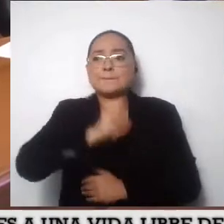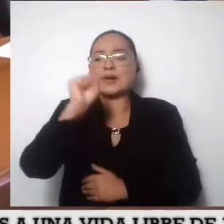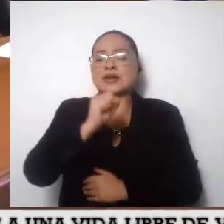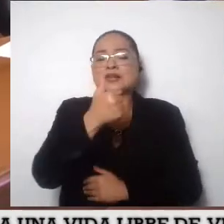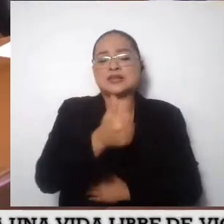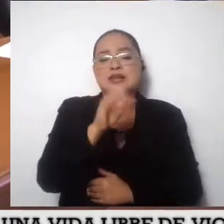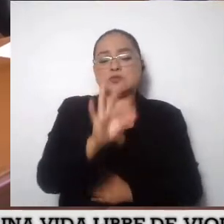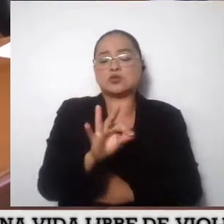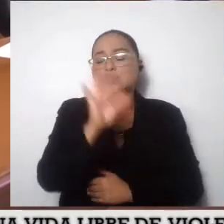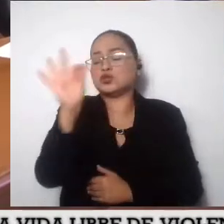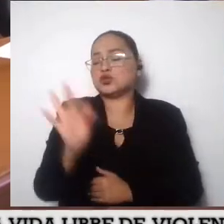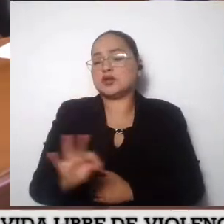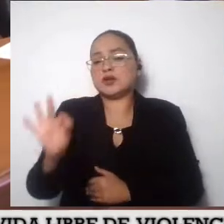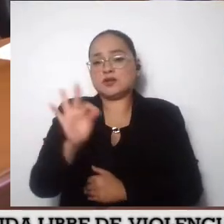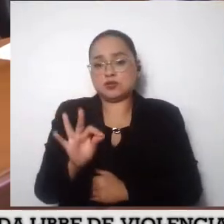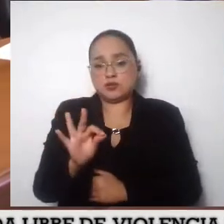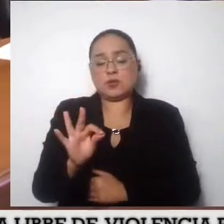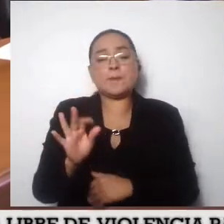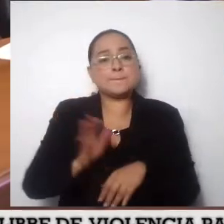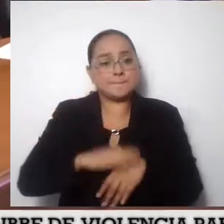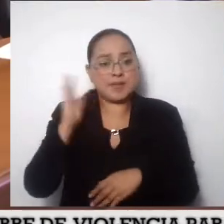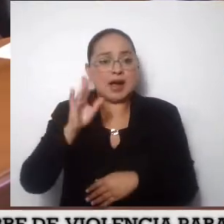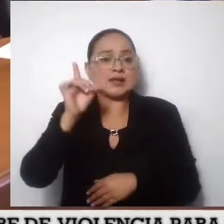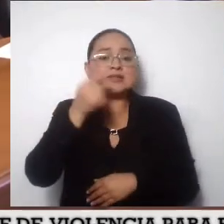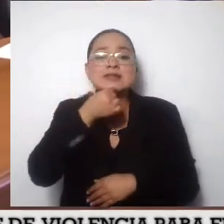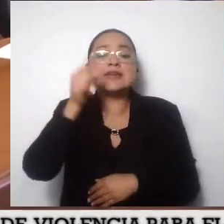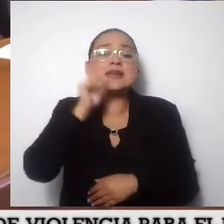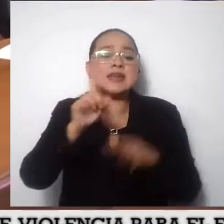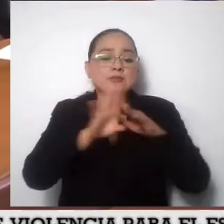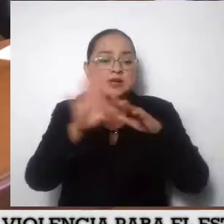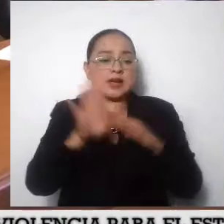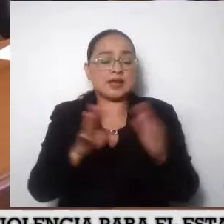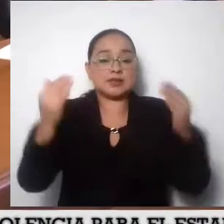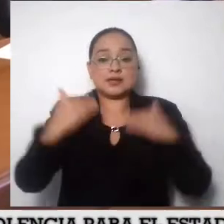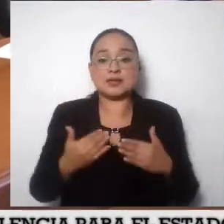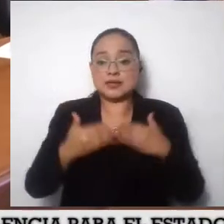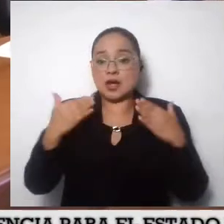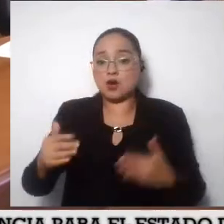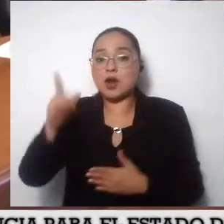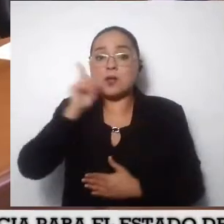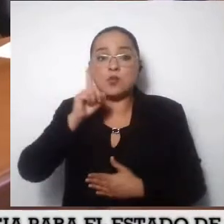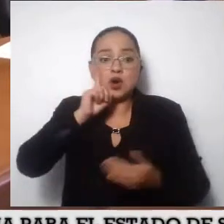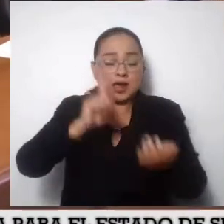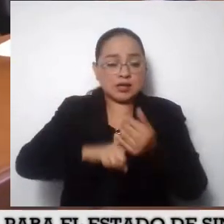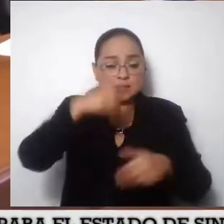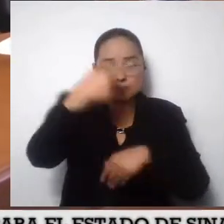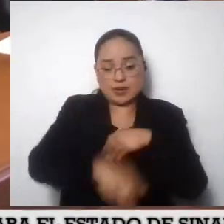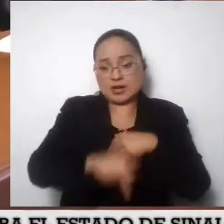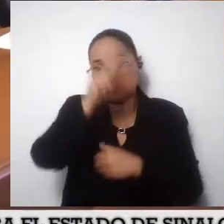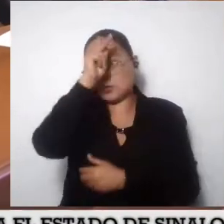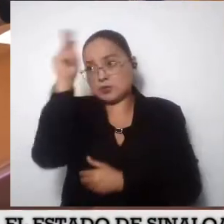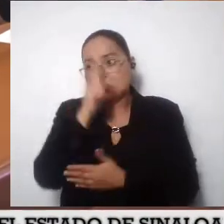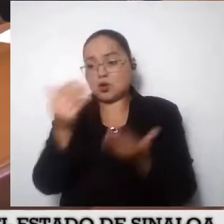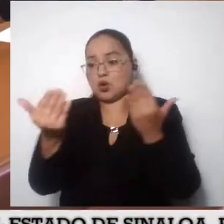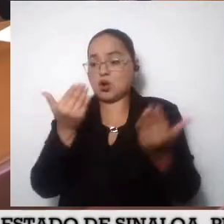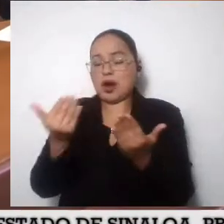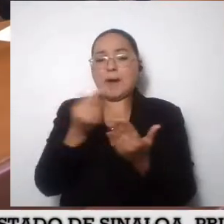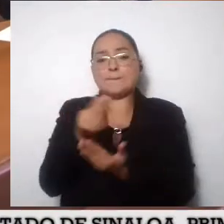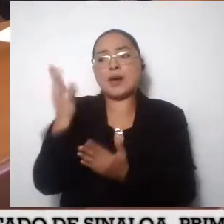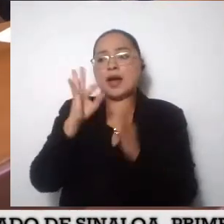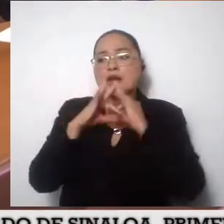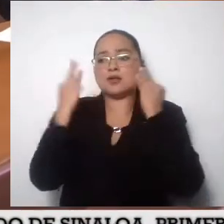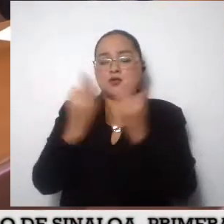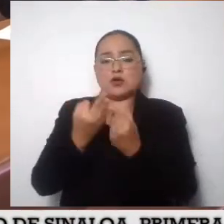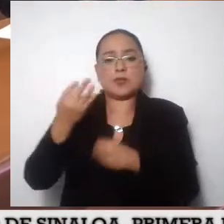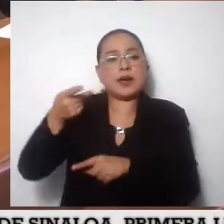puntos porcentuales. Y en estas migraciones las mujeres se enfrentan riesgos diferenciados de muchos tipos: mayor riesgo